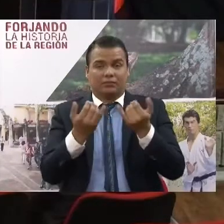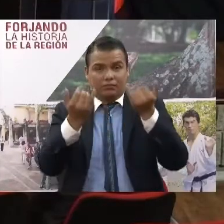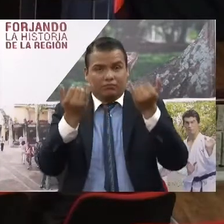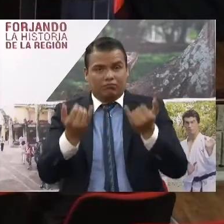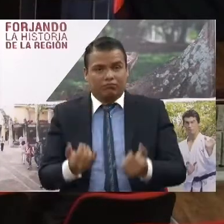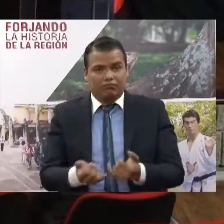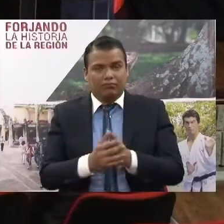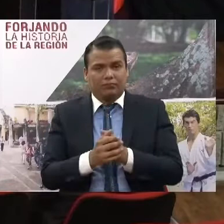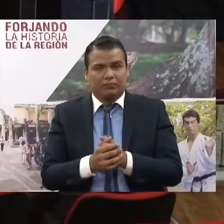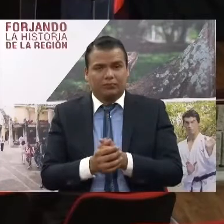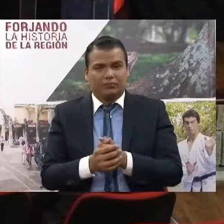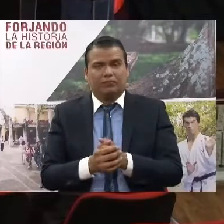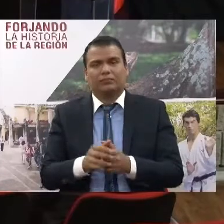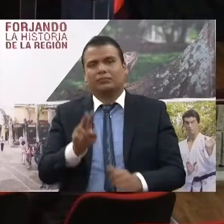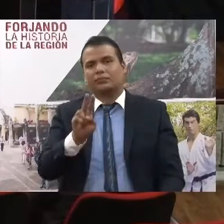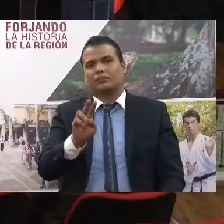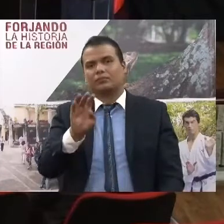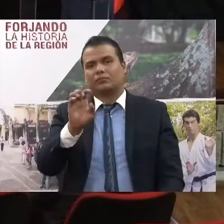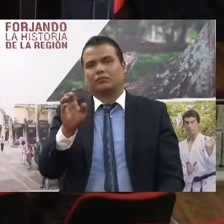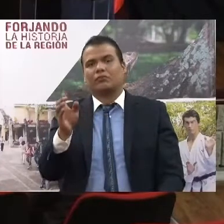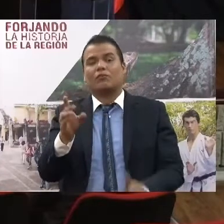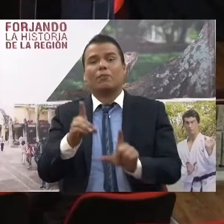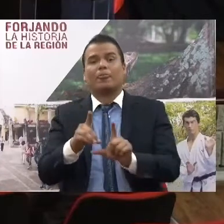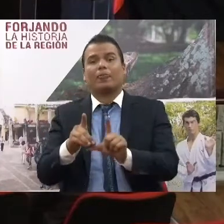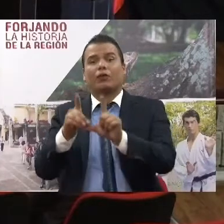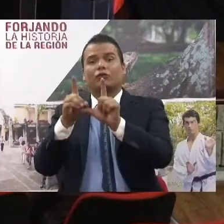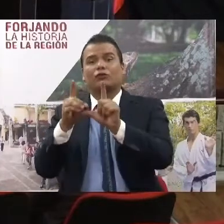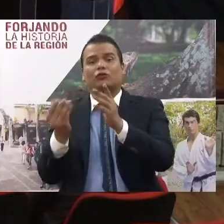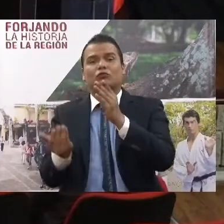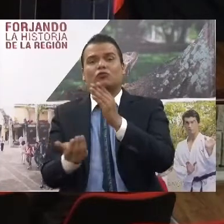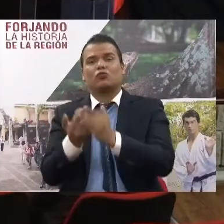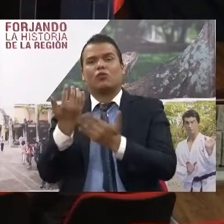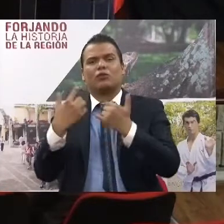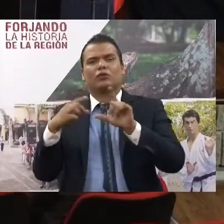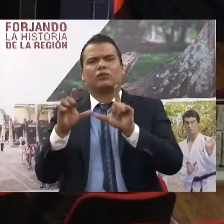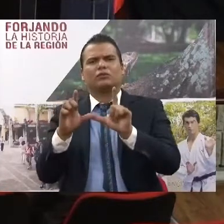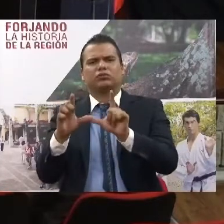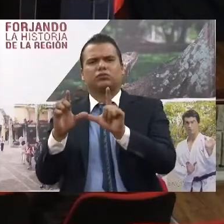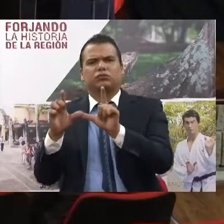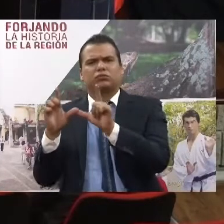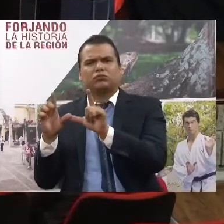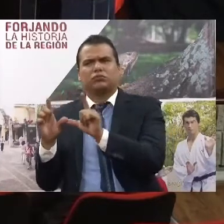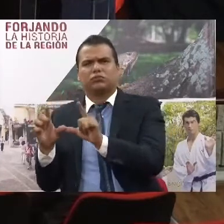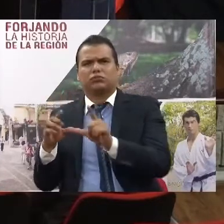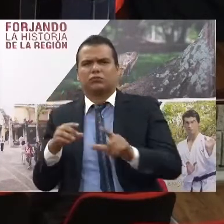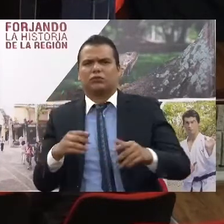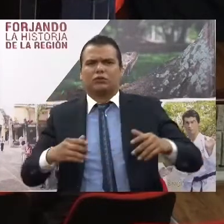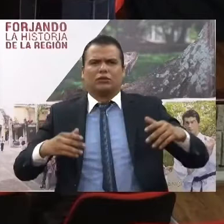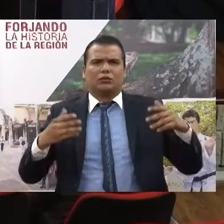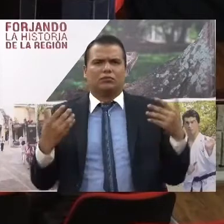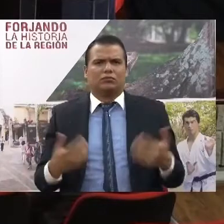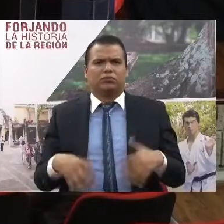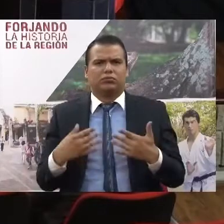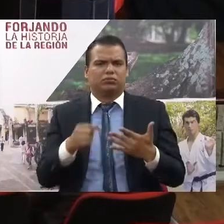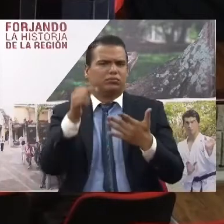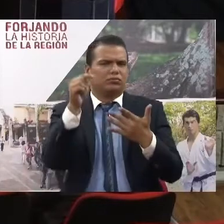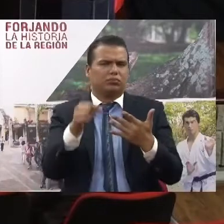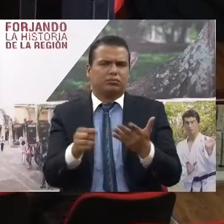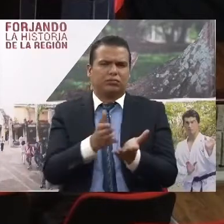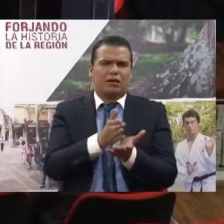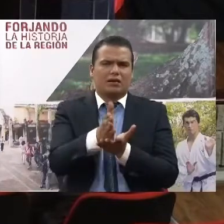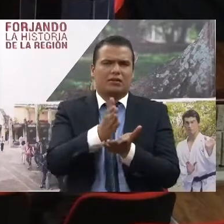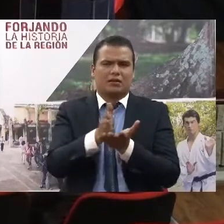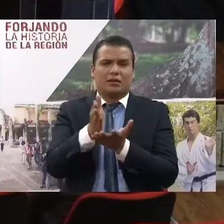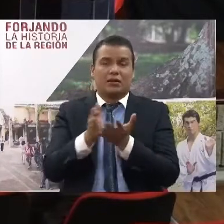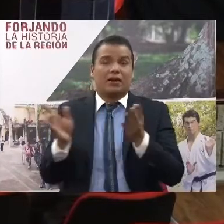hoy 29 nuevos doctores de nuestra universidad en diferentes campos del conocimiento